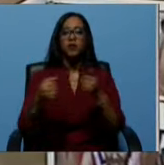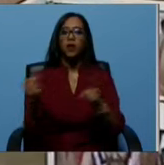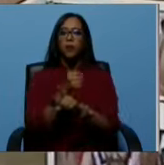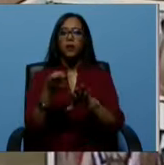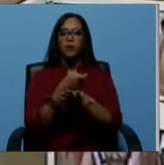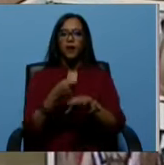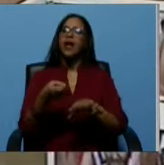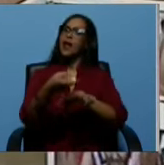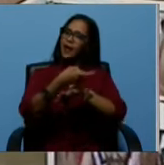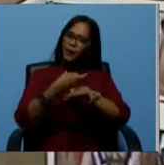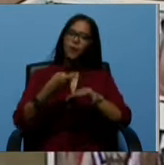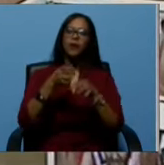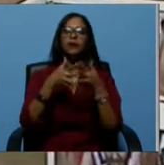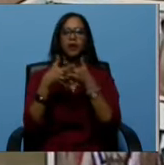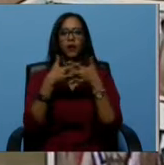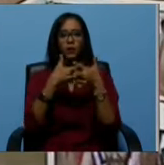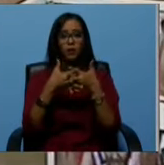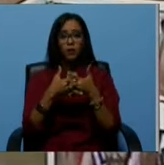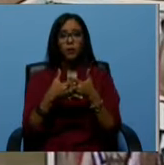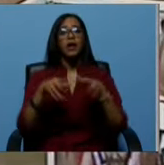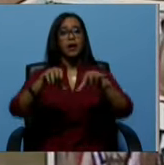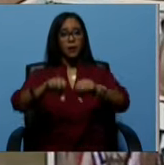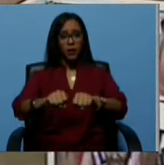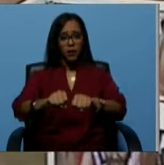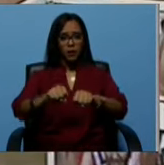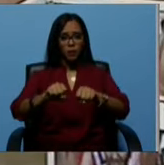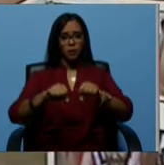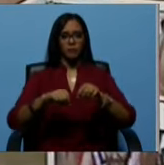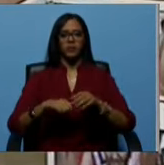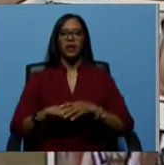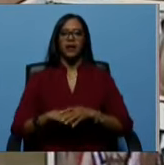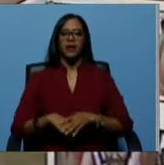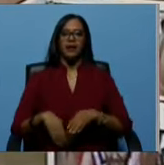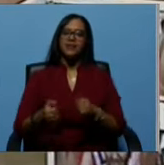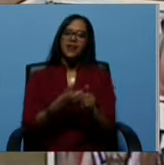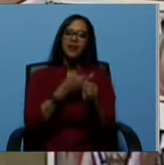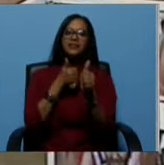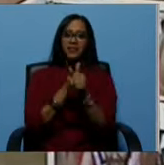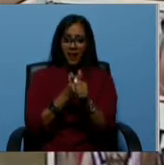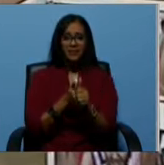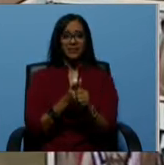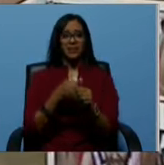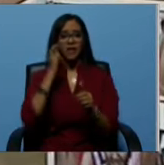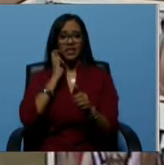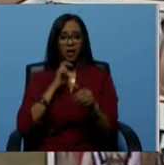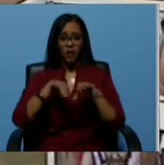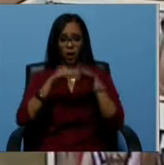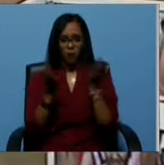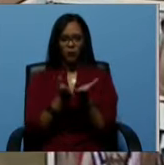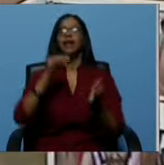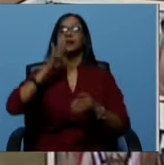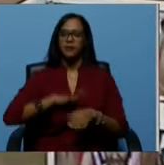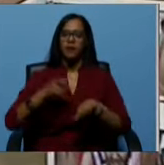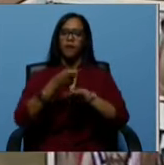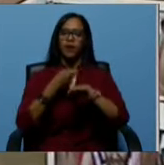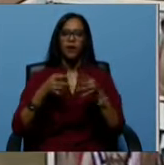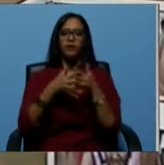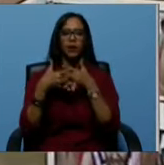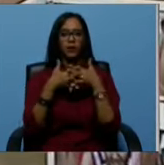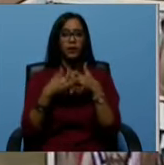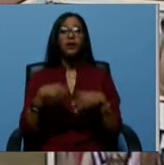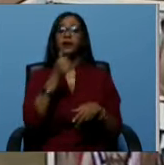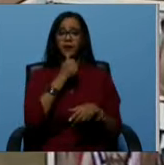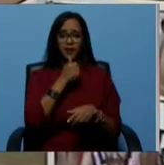es el gobierno de los Estados Unidos, es el imperialismo. Detrás del fascismo en el mundo está el gobierno de los Estados Unidos.